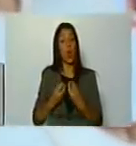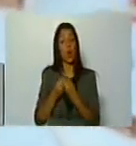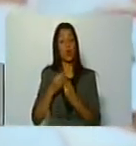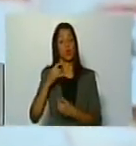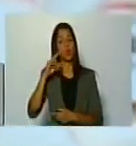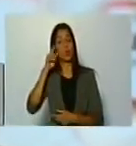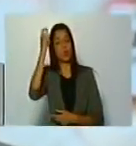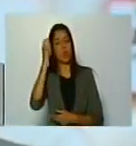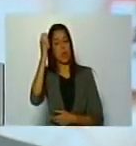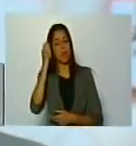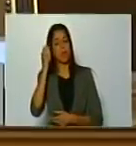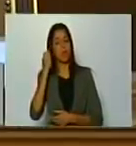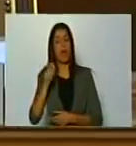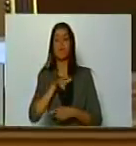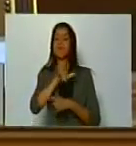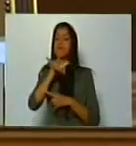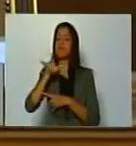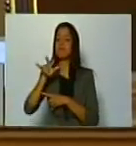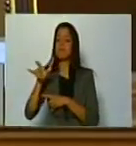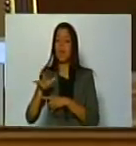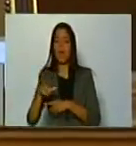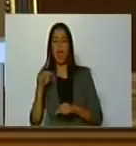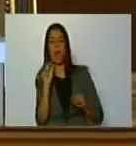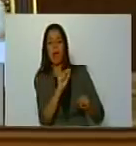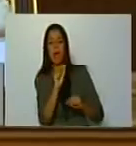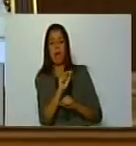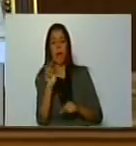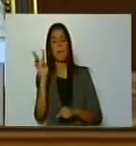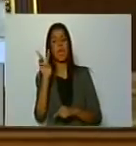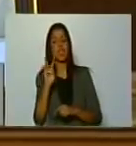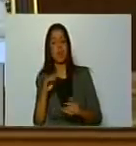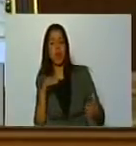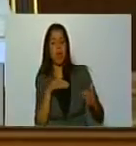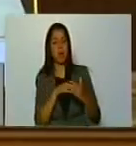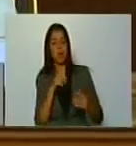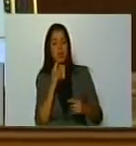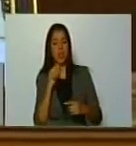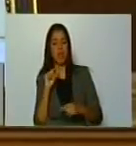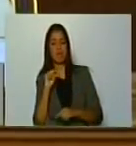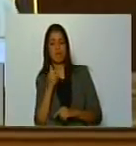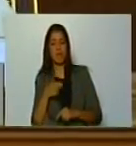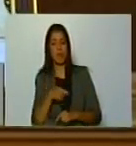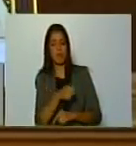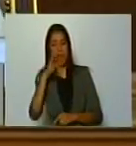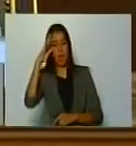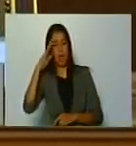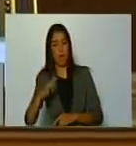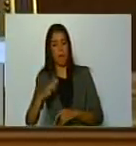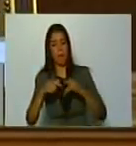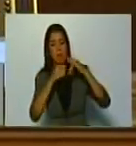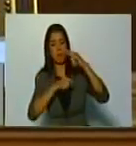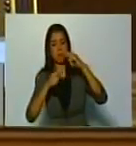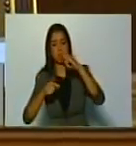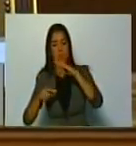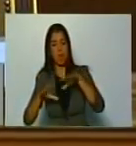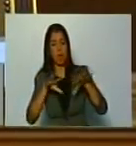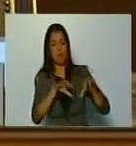sanciones económicas y financieras contra Venezuela, pidiendo la intervención militar de potencias